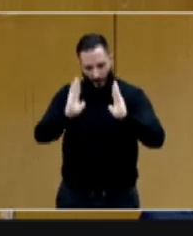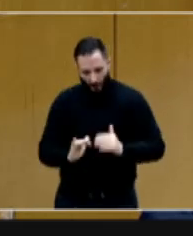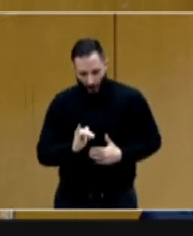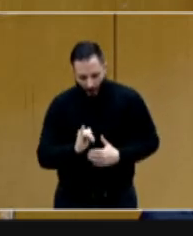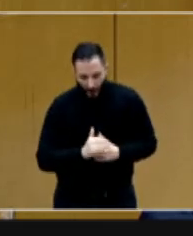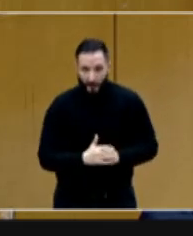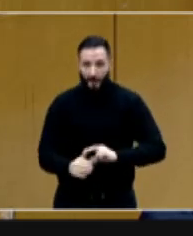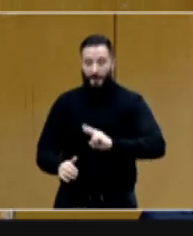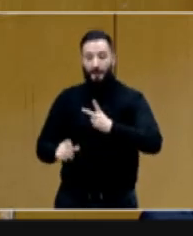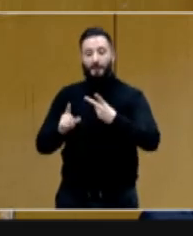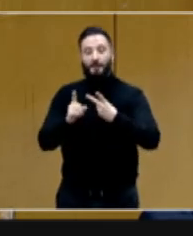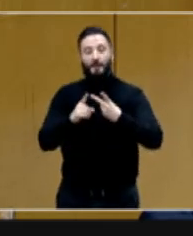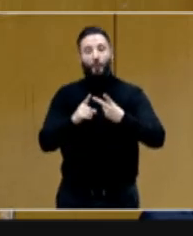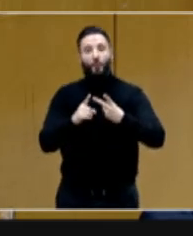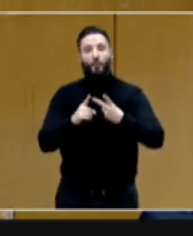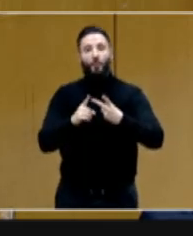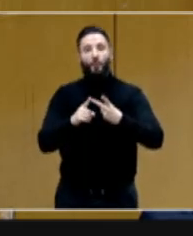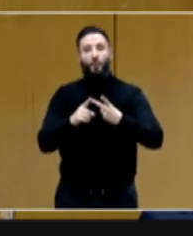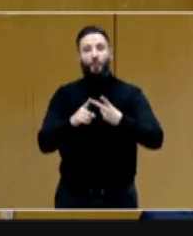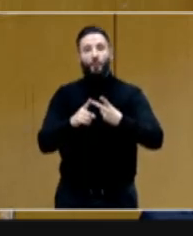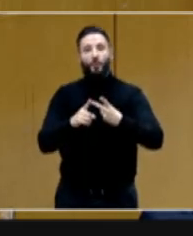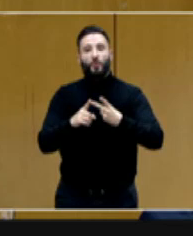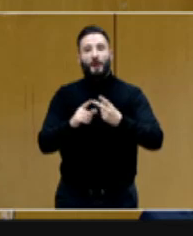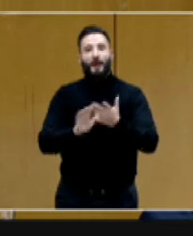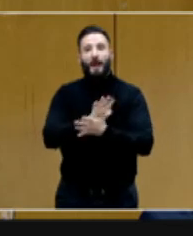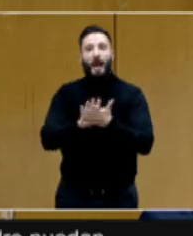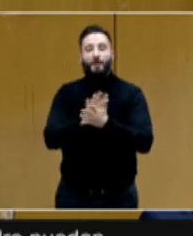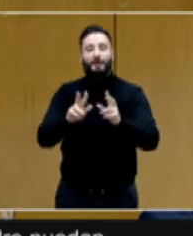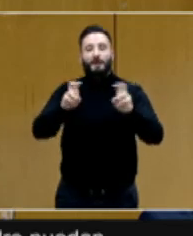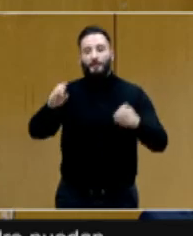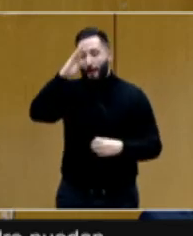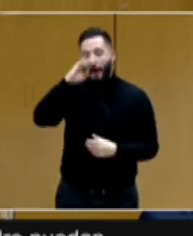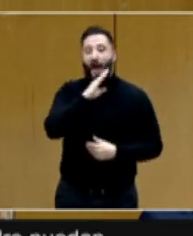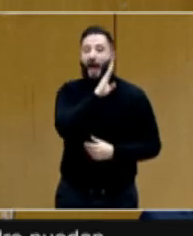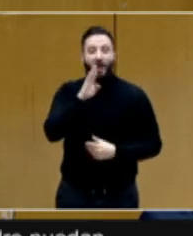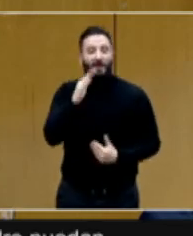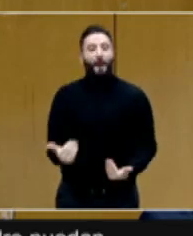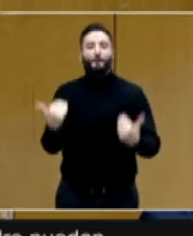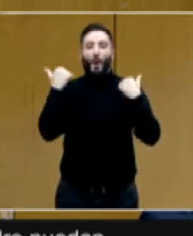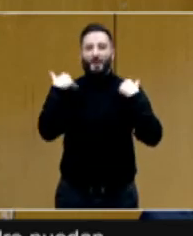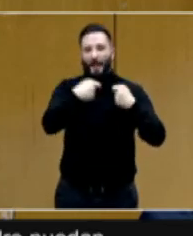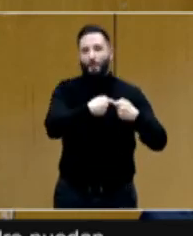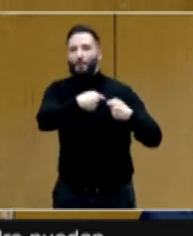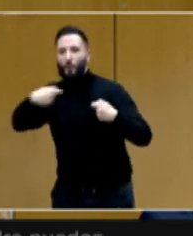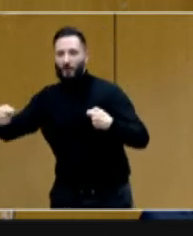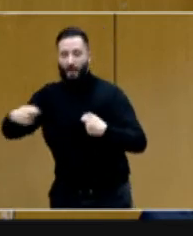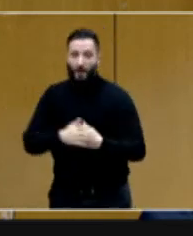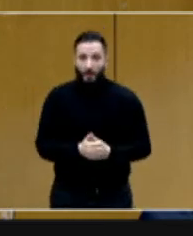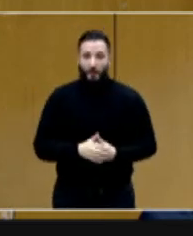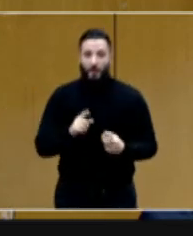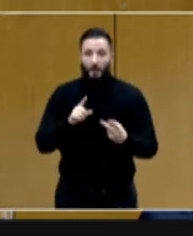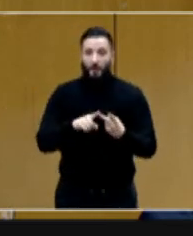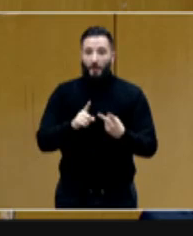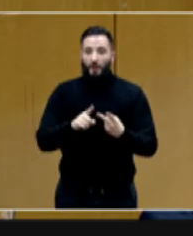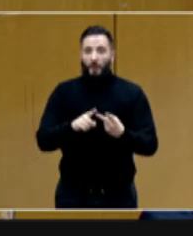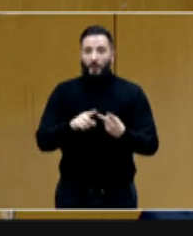de la de la patria potestad y en Aragón tenemos un régimen especial la observancia la observancia que es la recopilación de